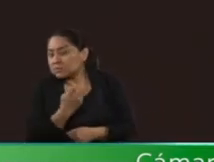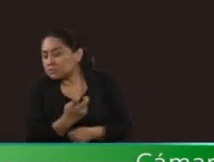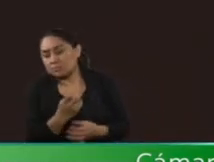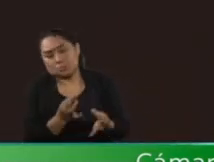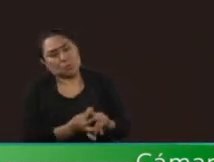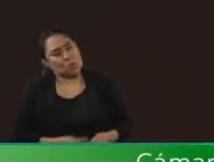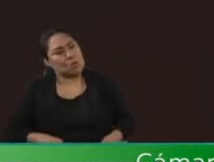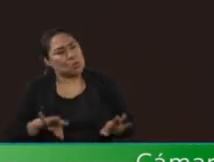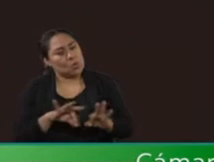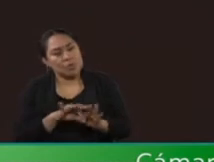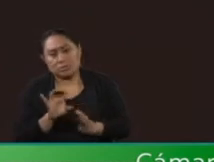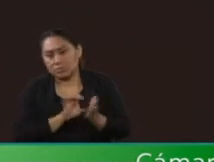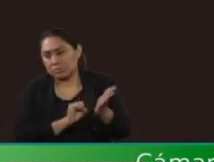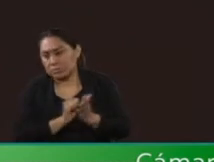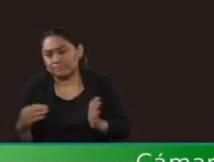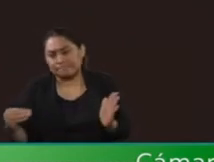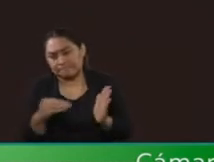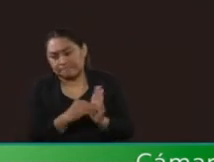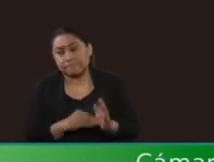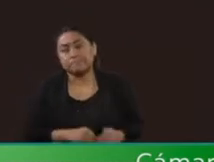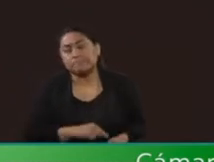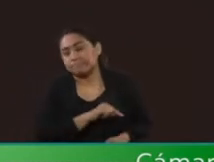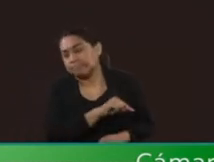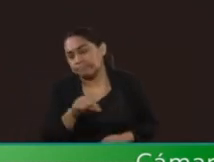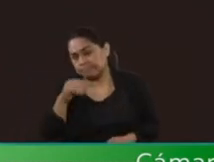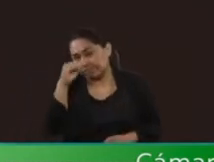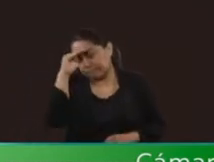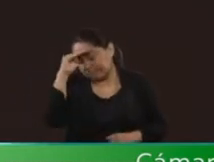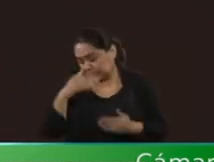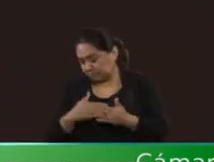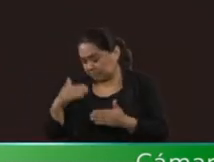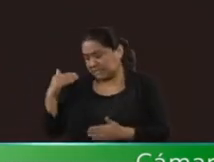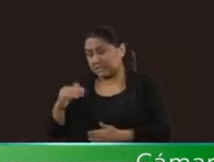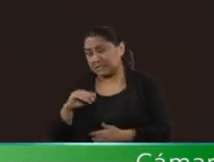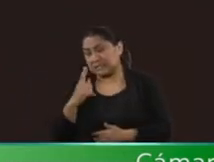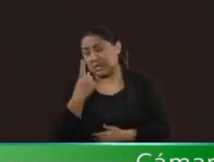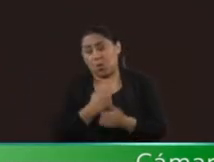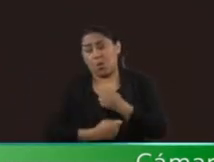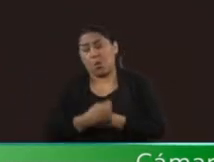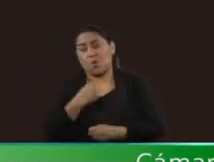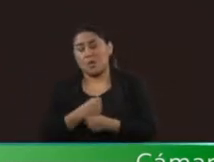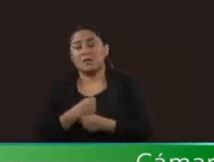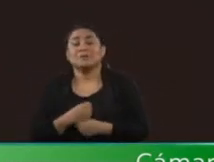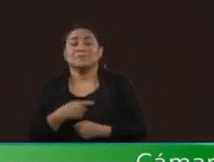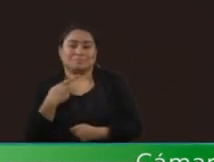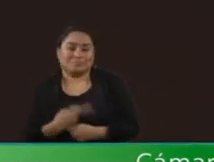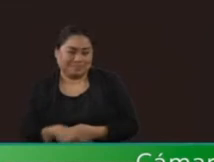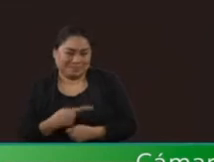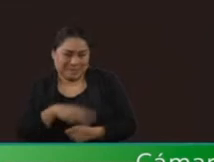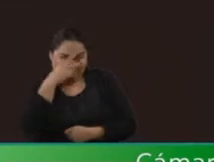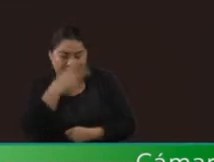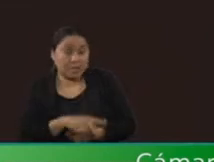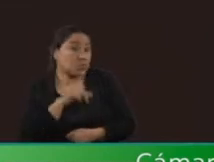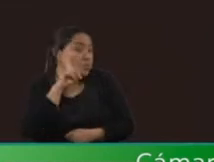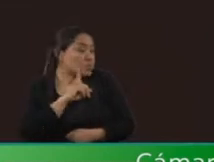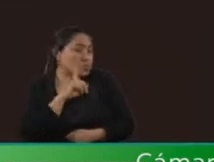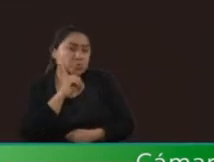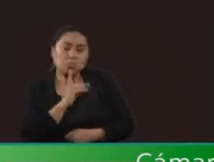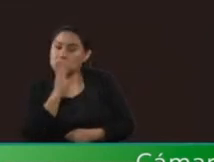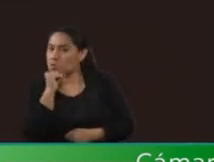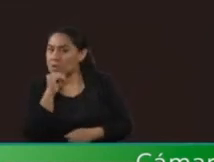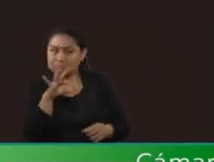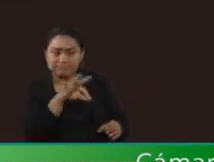la Constitución pensemos que hace apenas 71 años las mujeres en México no podían votar ni ser